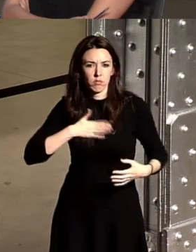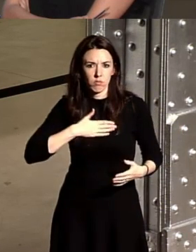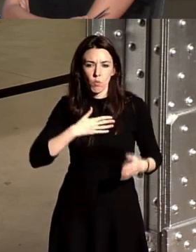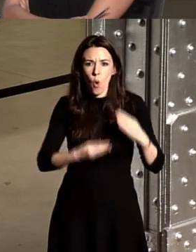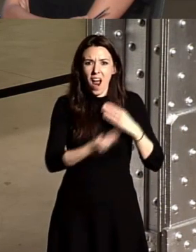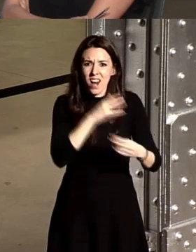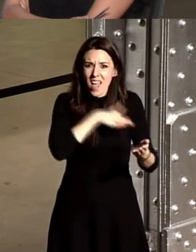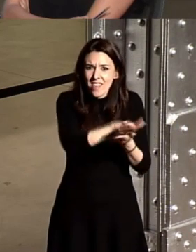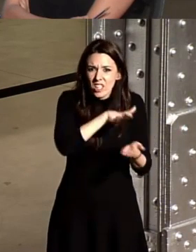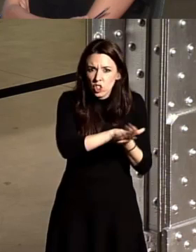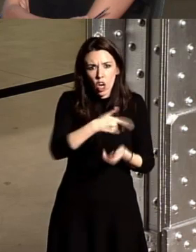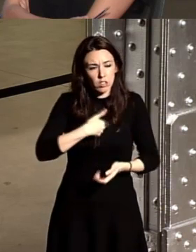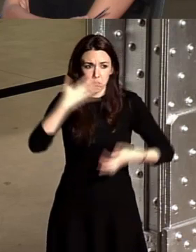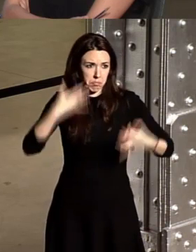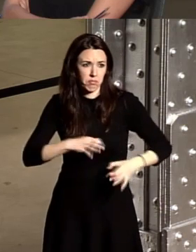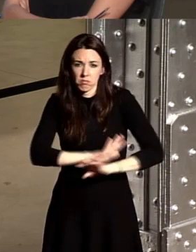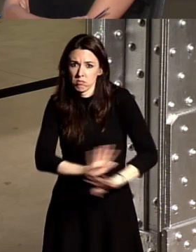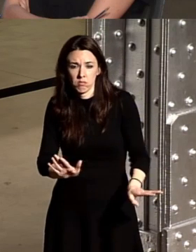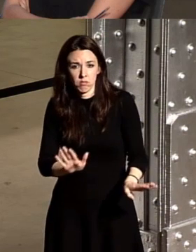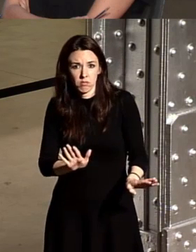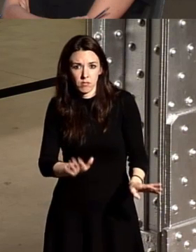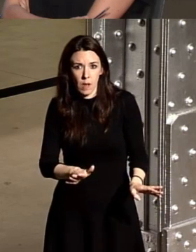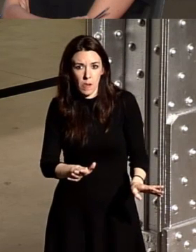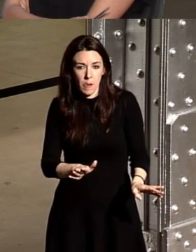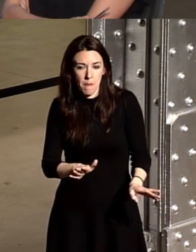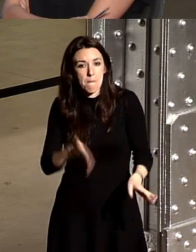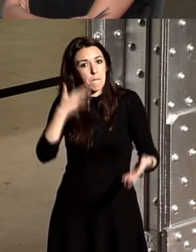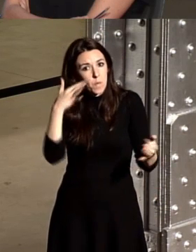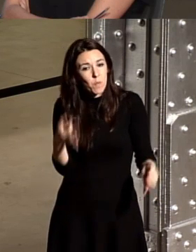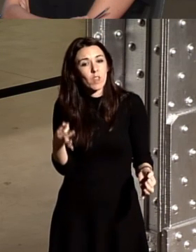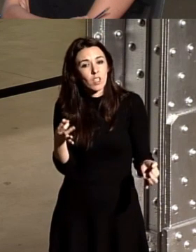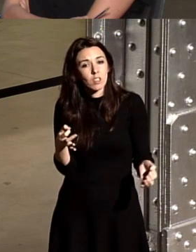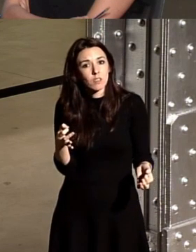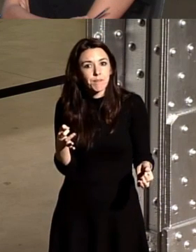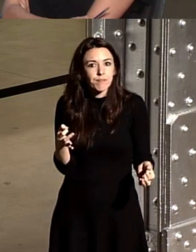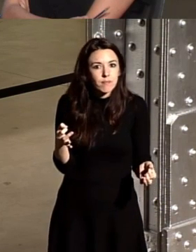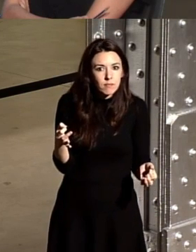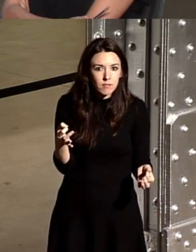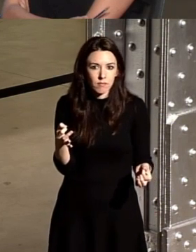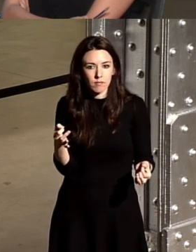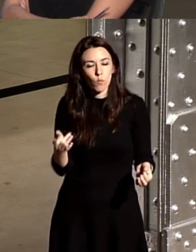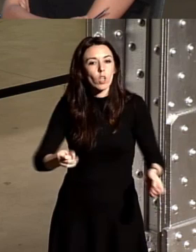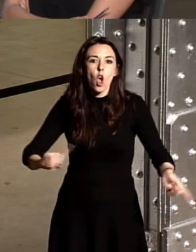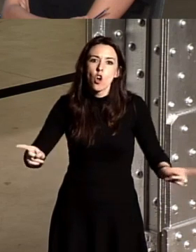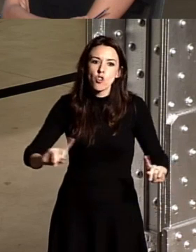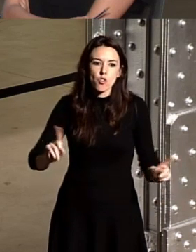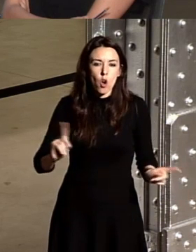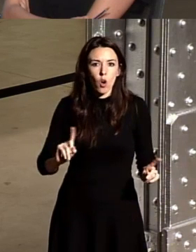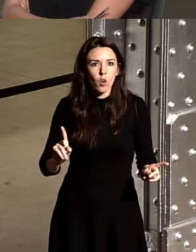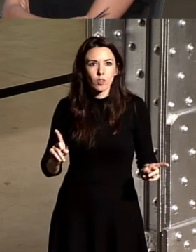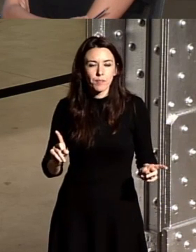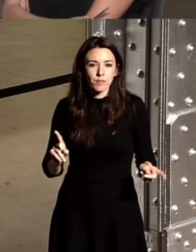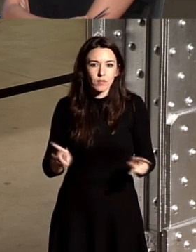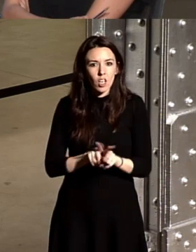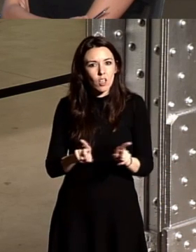editores, entonces y realmente no he estado como